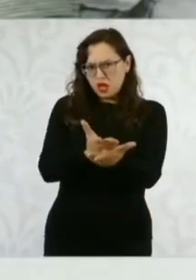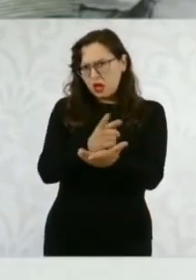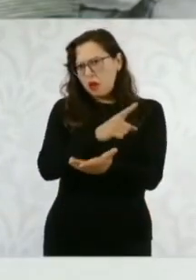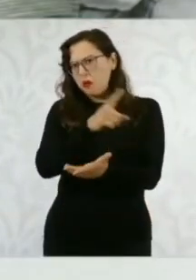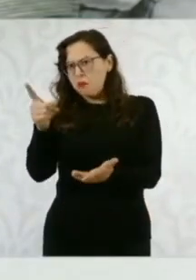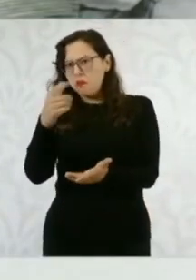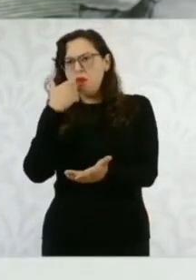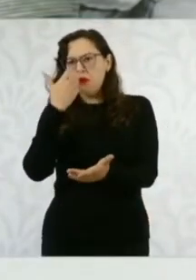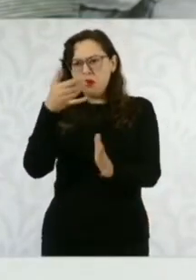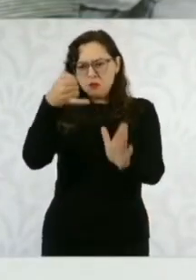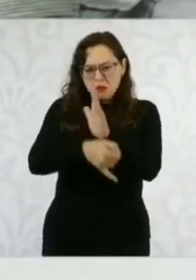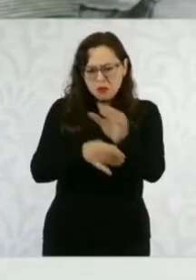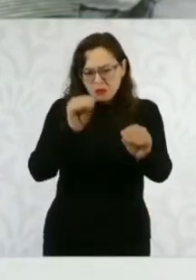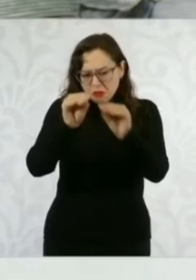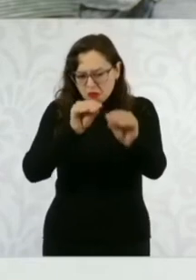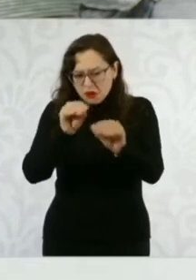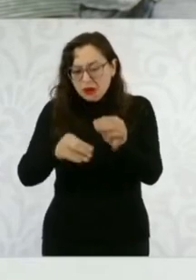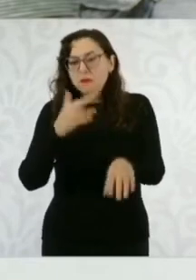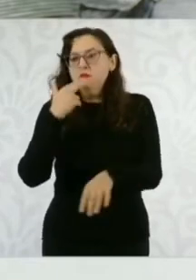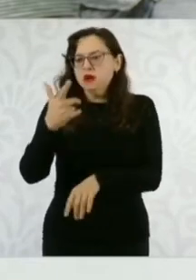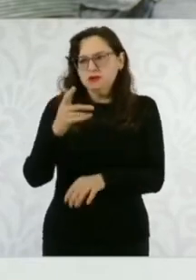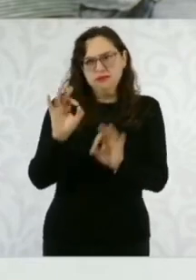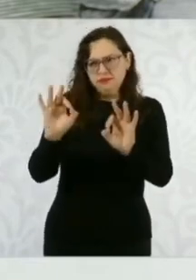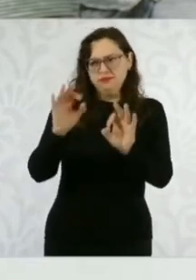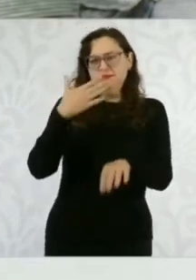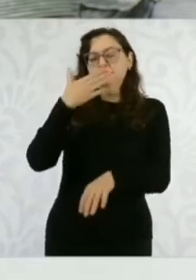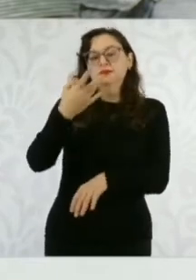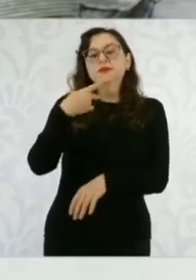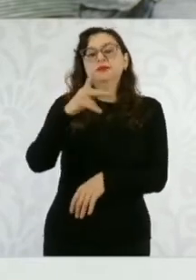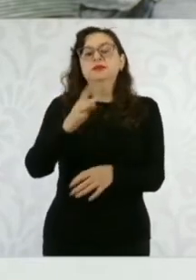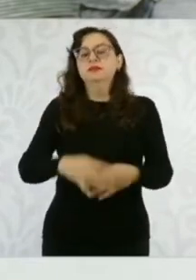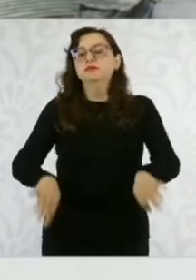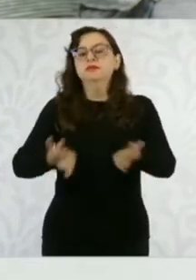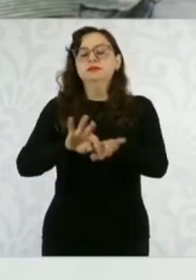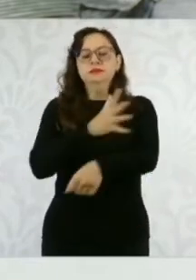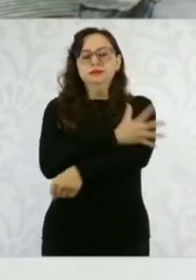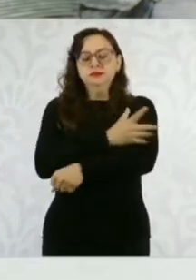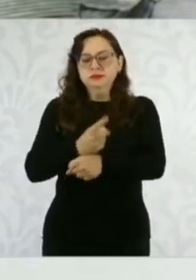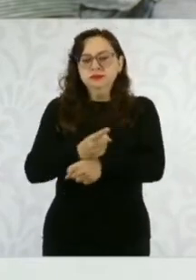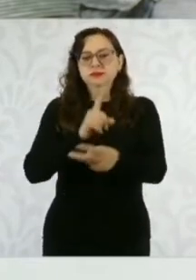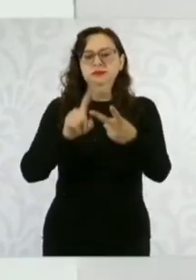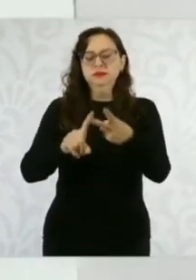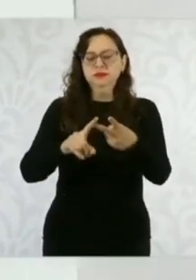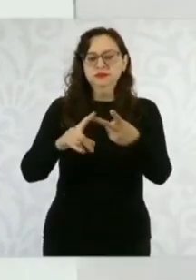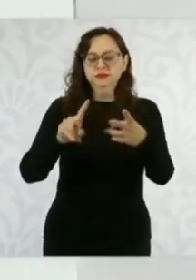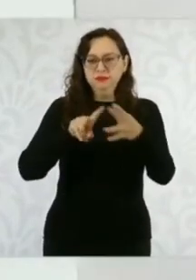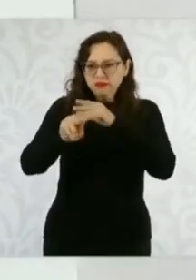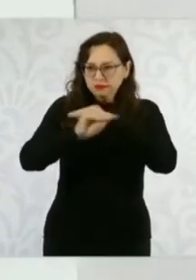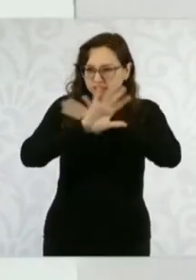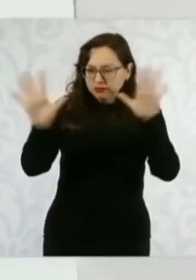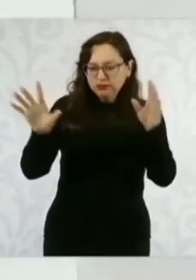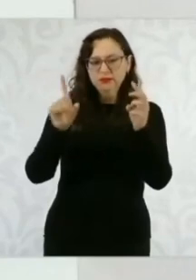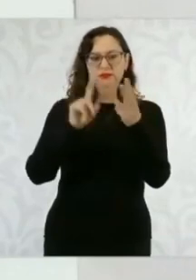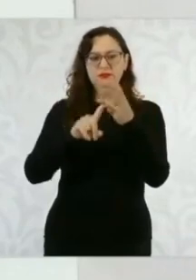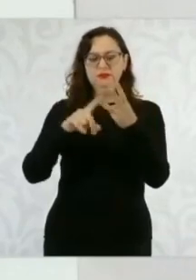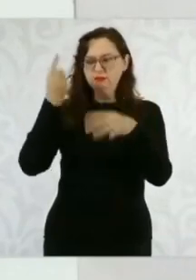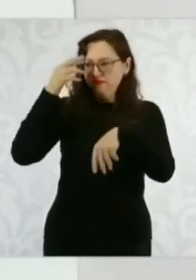el fondo de la ley es una estructura que permita transparencia, que permita dirección, que permita